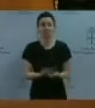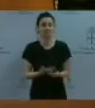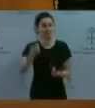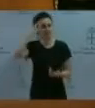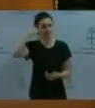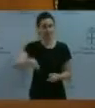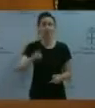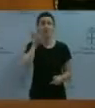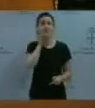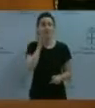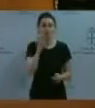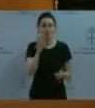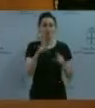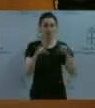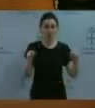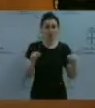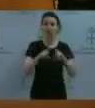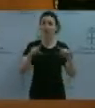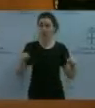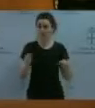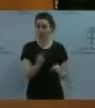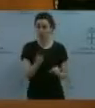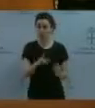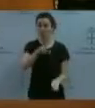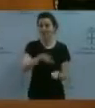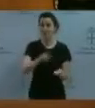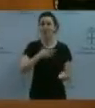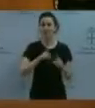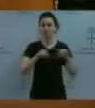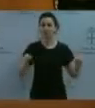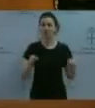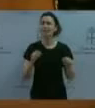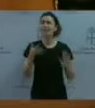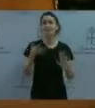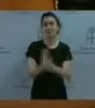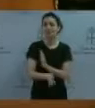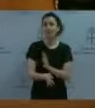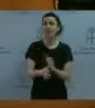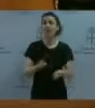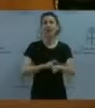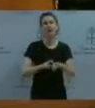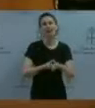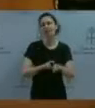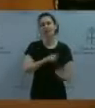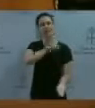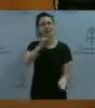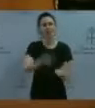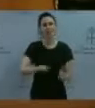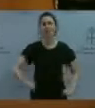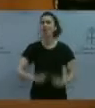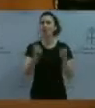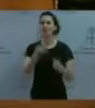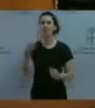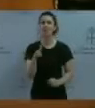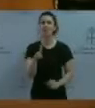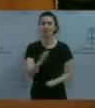tienen que tener, junto con el castellano, el calter de llingües oficiales. Tenemos de garantizar el derecho a conocerles y a usarles. Ninguna